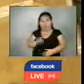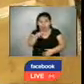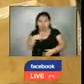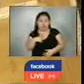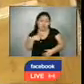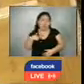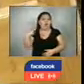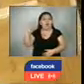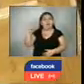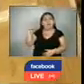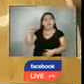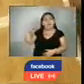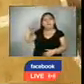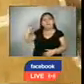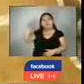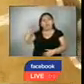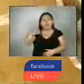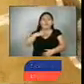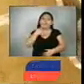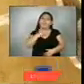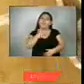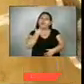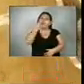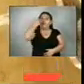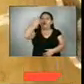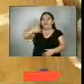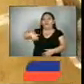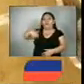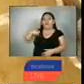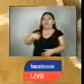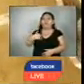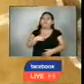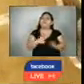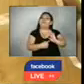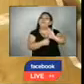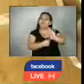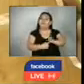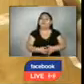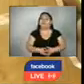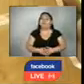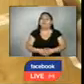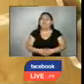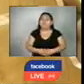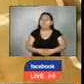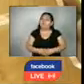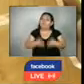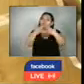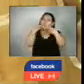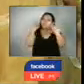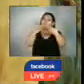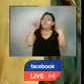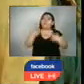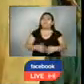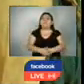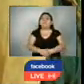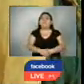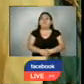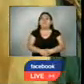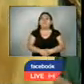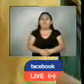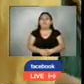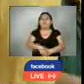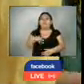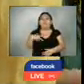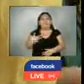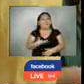hoy soy Gaspar y me siento orgulloso de representarlo. Muy feliz, muy contento. Entonces ya